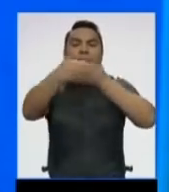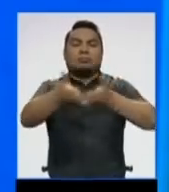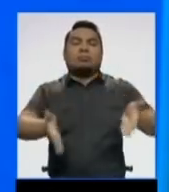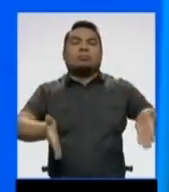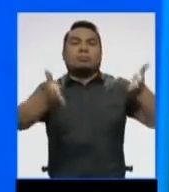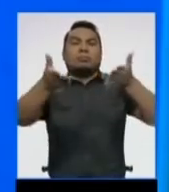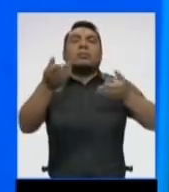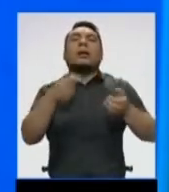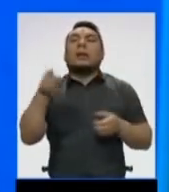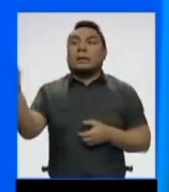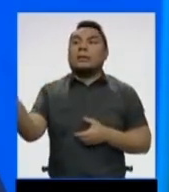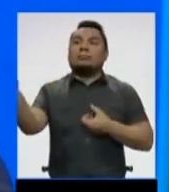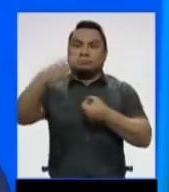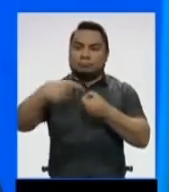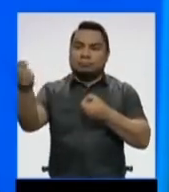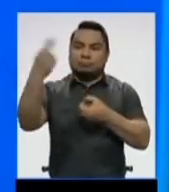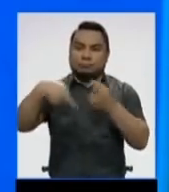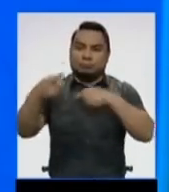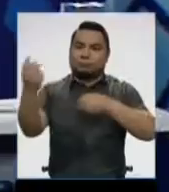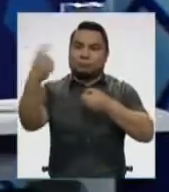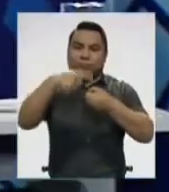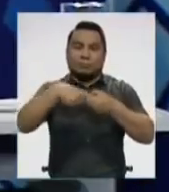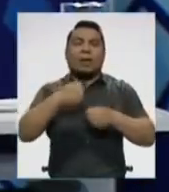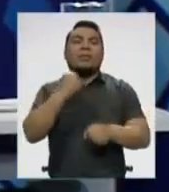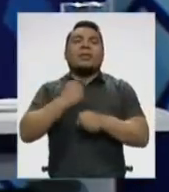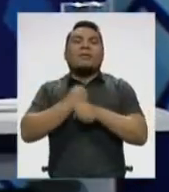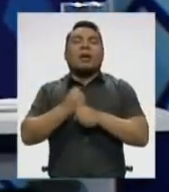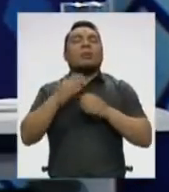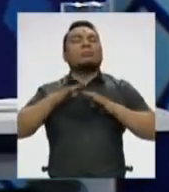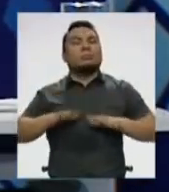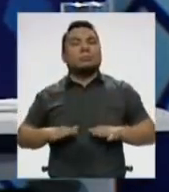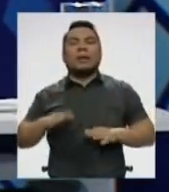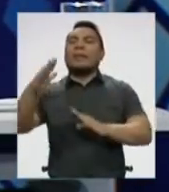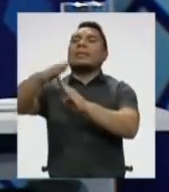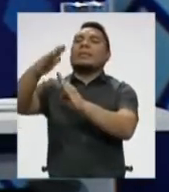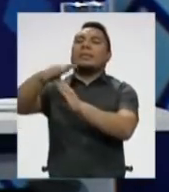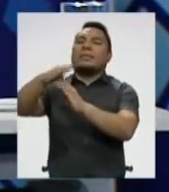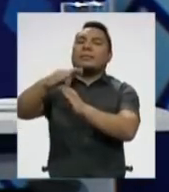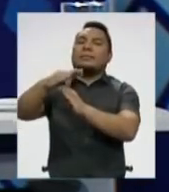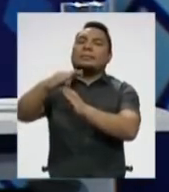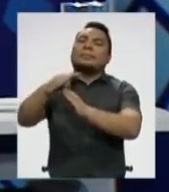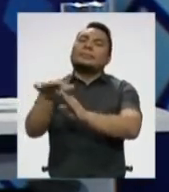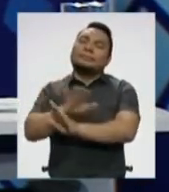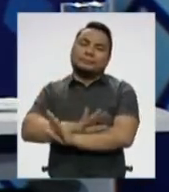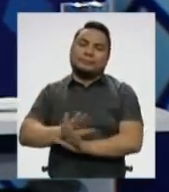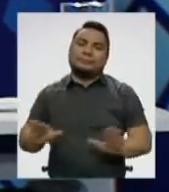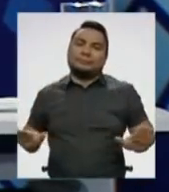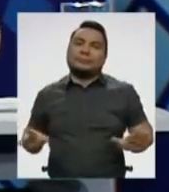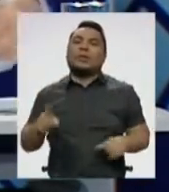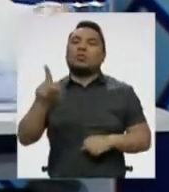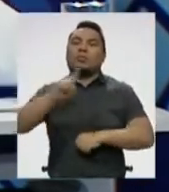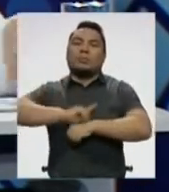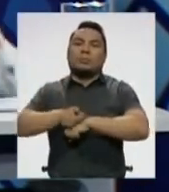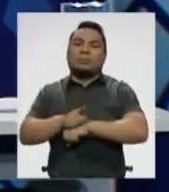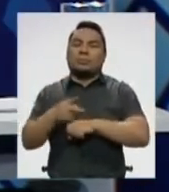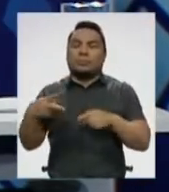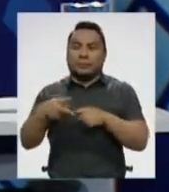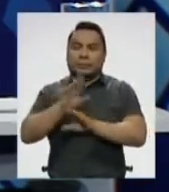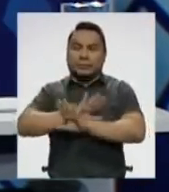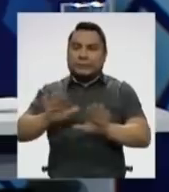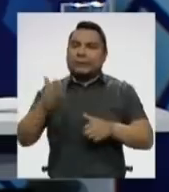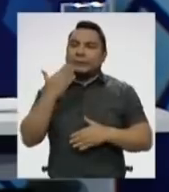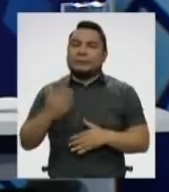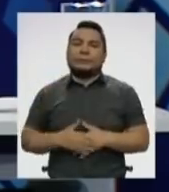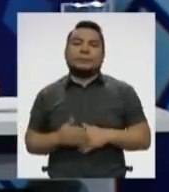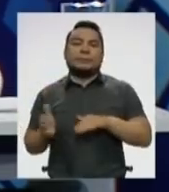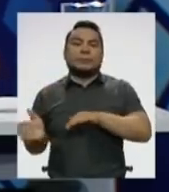pueden trabajar con comodidad y así estar seguros. Cumplido. Señor Silva, exactamente el minuto correspondiente.